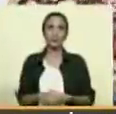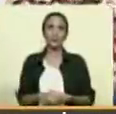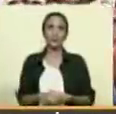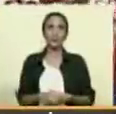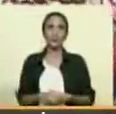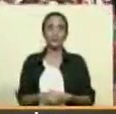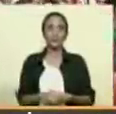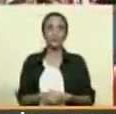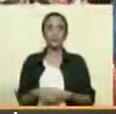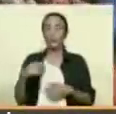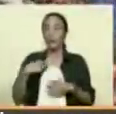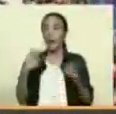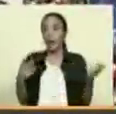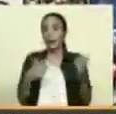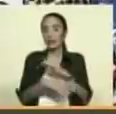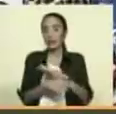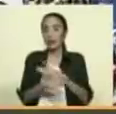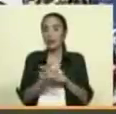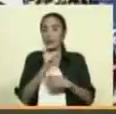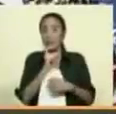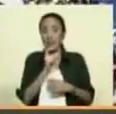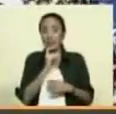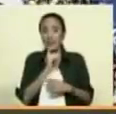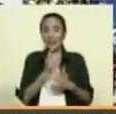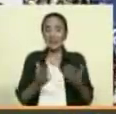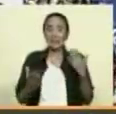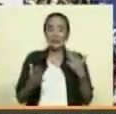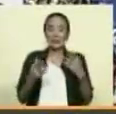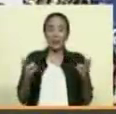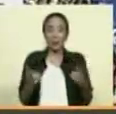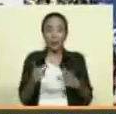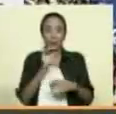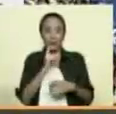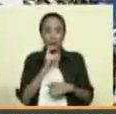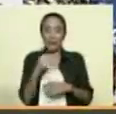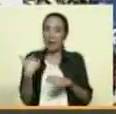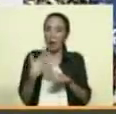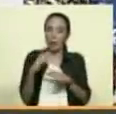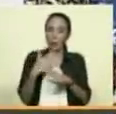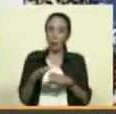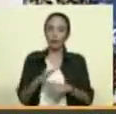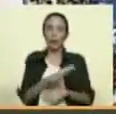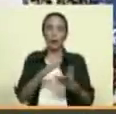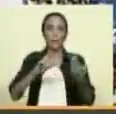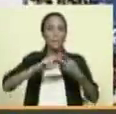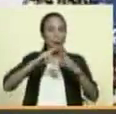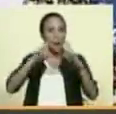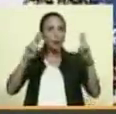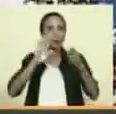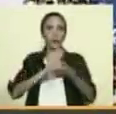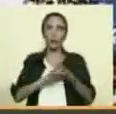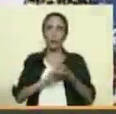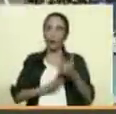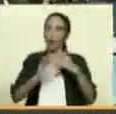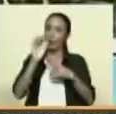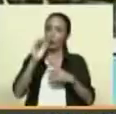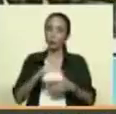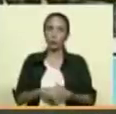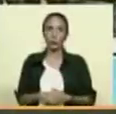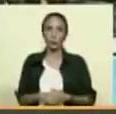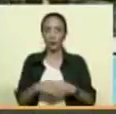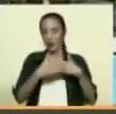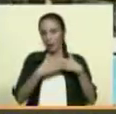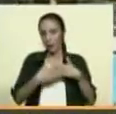Mientras la victoria sea más contundente, tendremos paz y prosperidad para el futuro de aquí